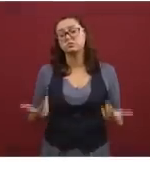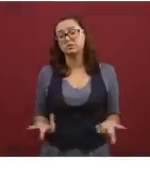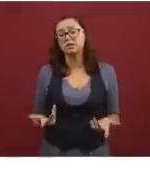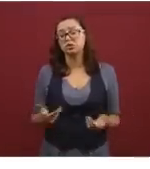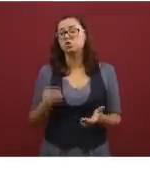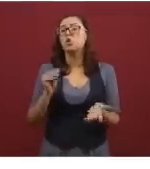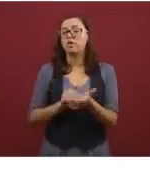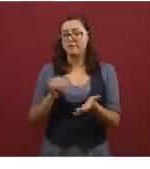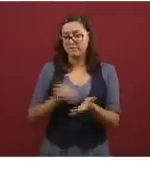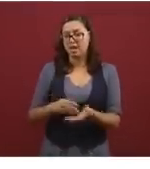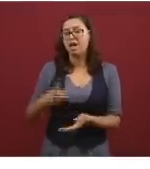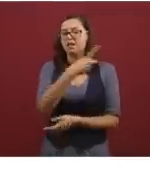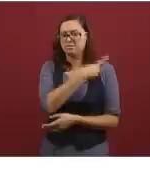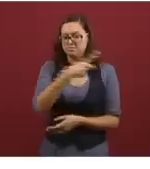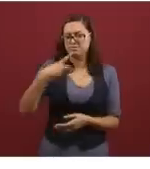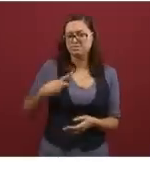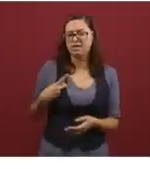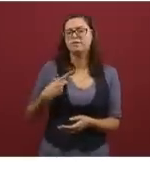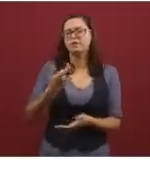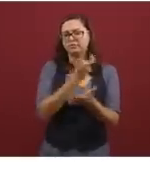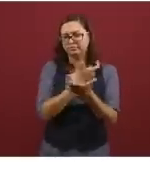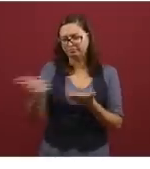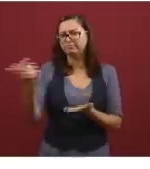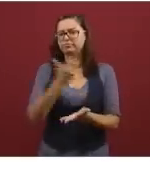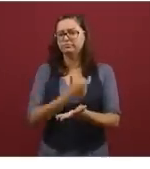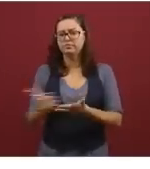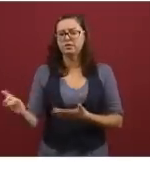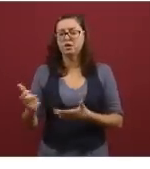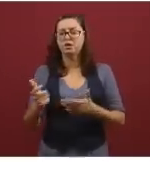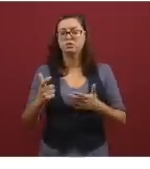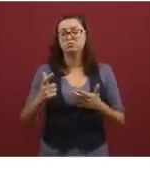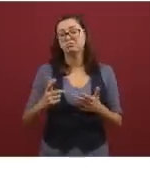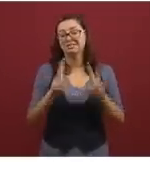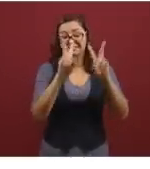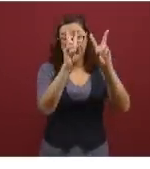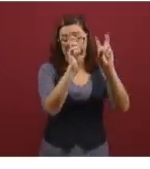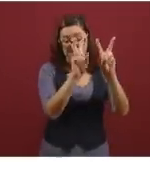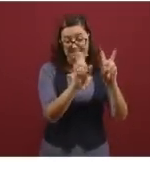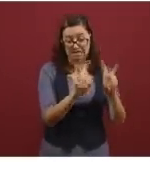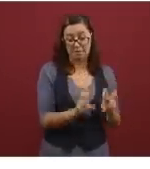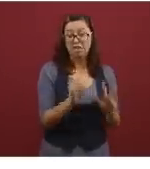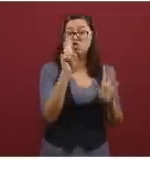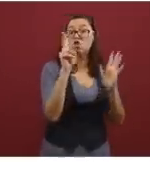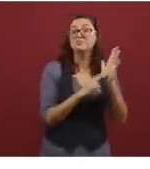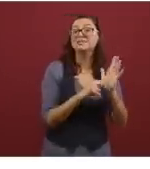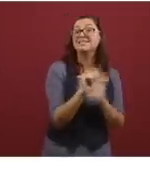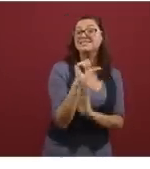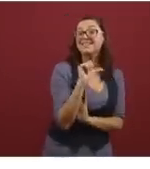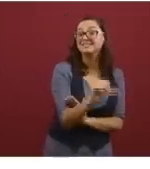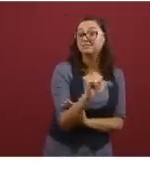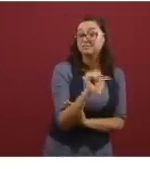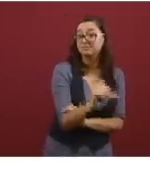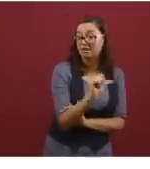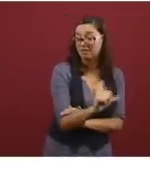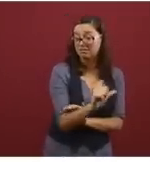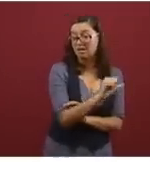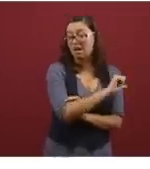2016 y hasta el 2018. Bueno, están siendo revisados por un grupo multidisciplinario